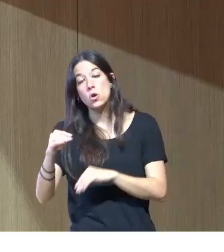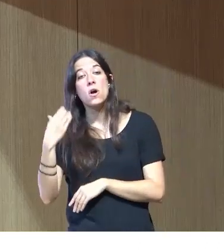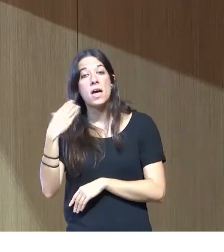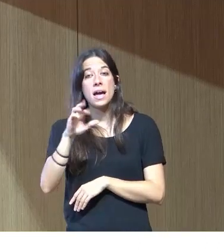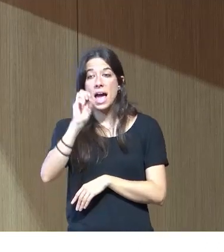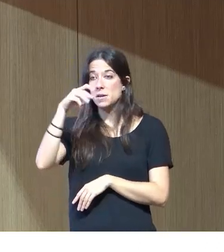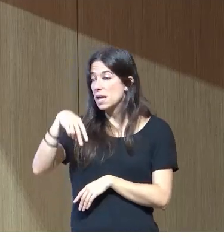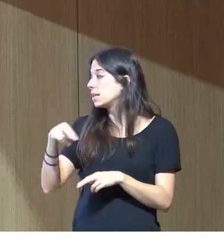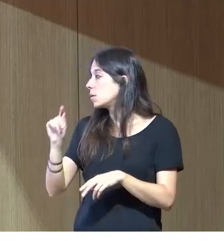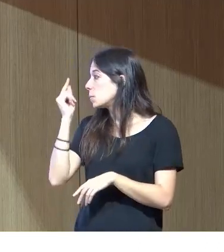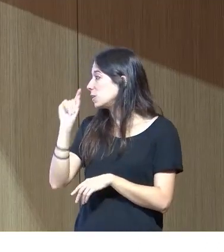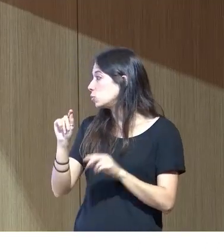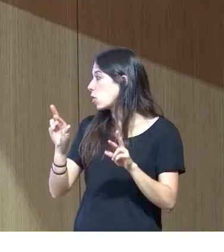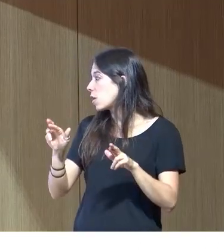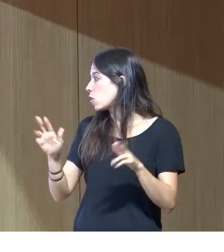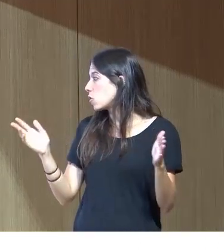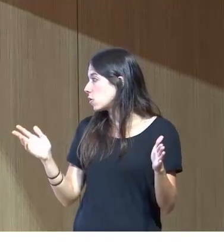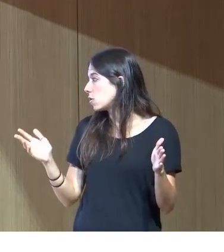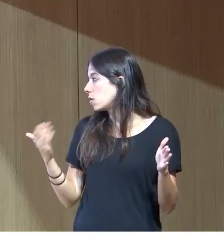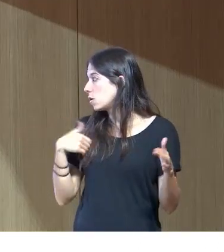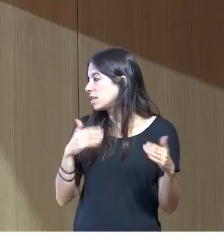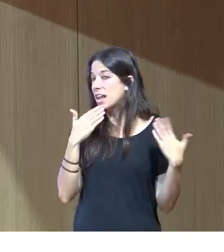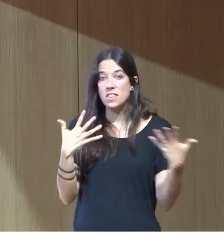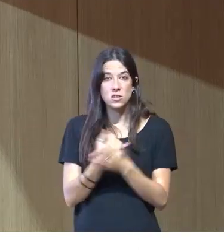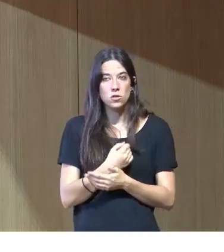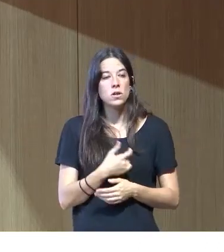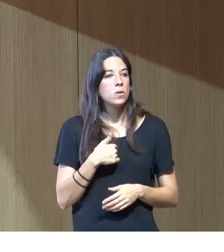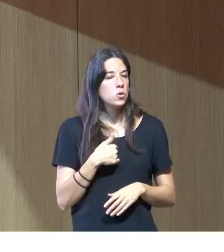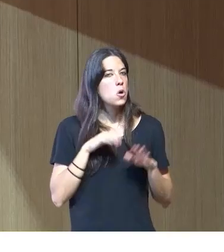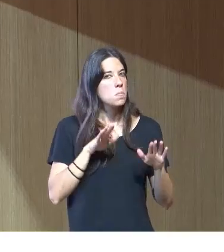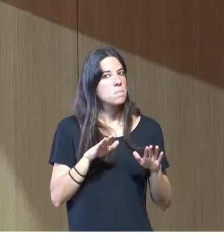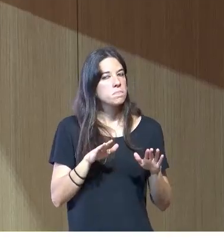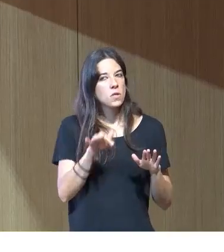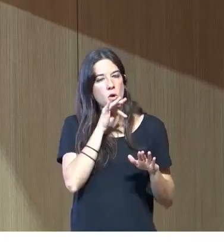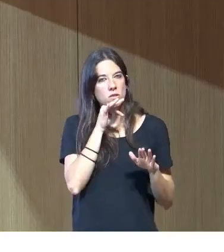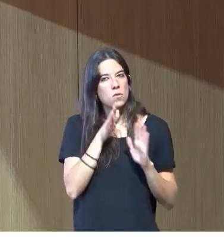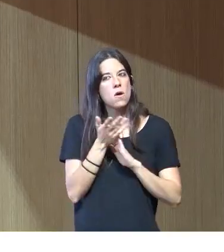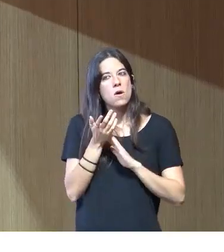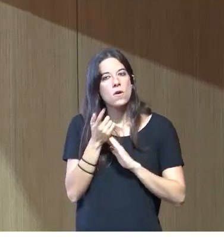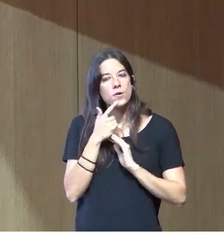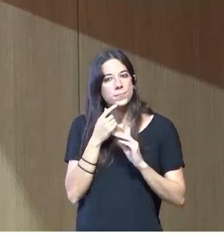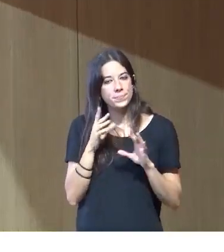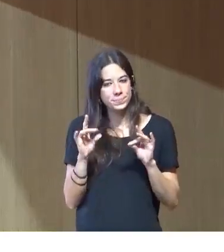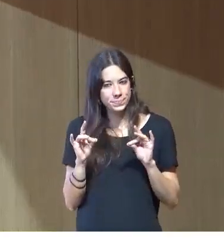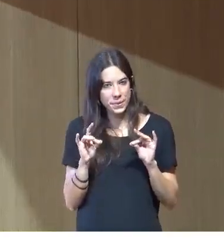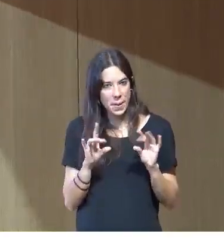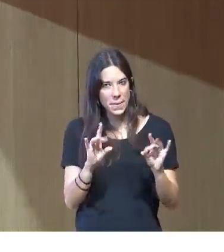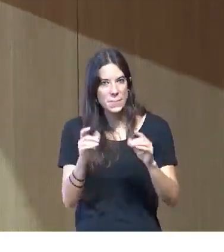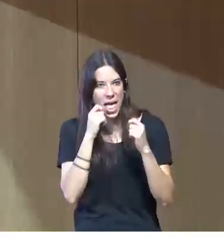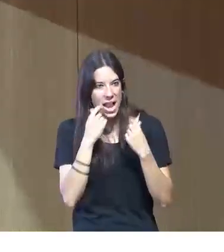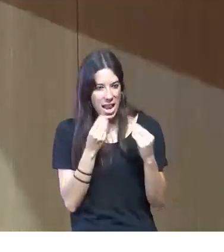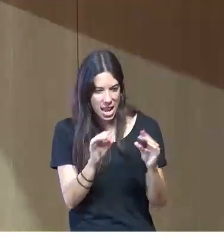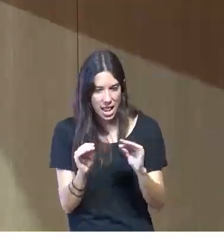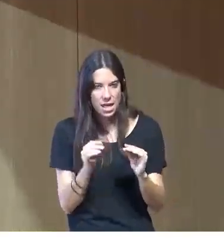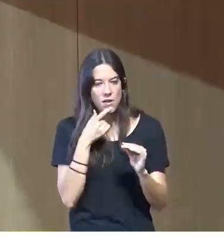de oro y lo dicho gracias a todos me quedo con ese piel con piel que hablabas tú al principio que se complementa con todas estas